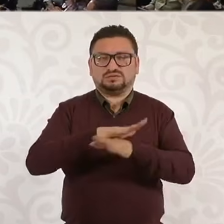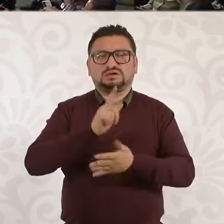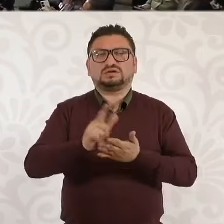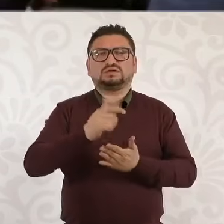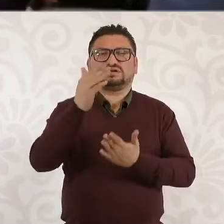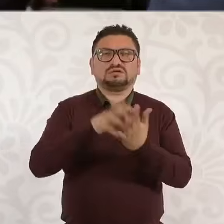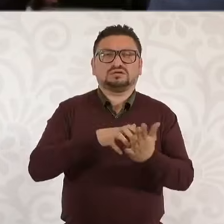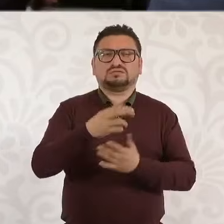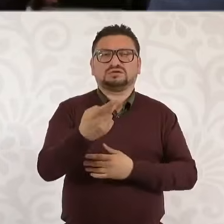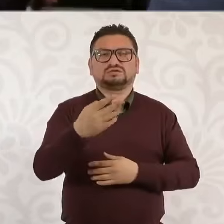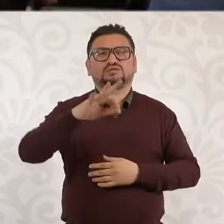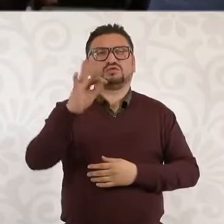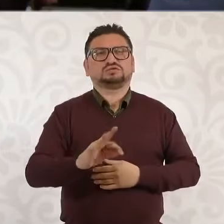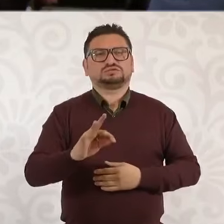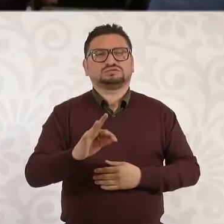este